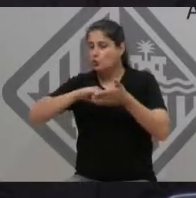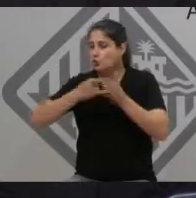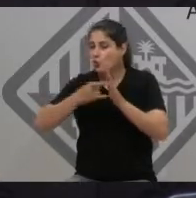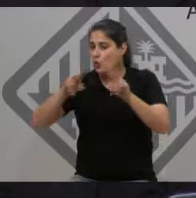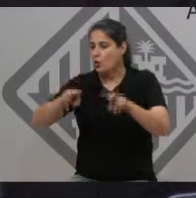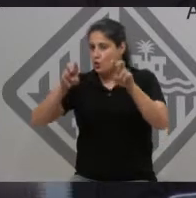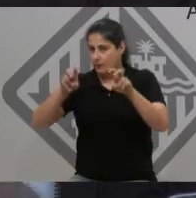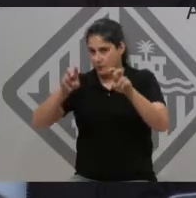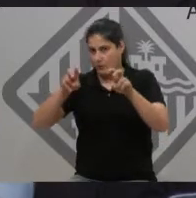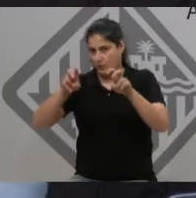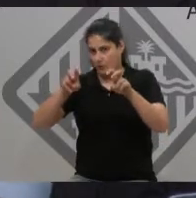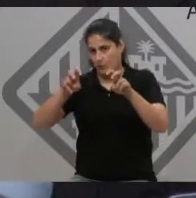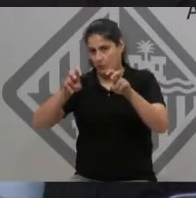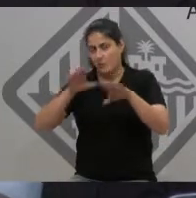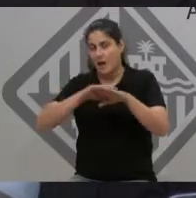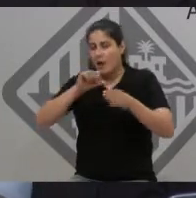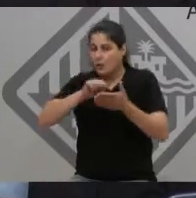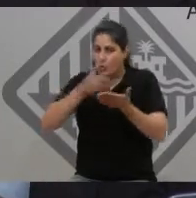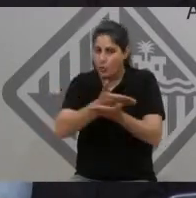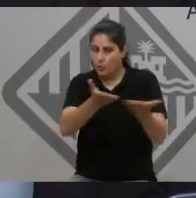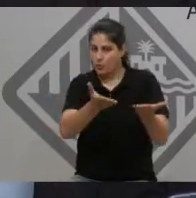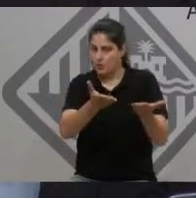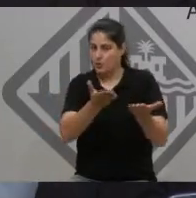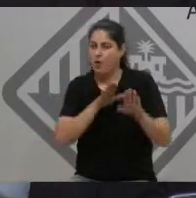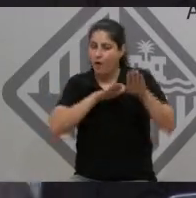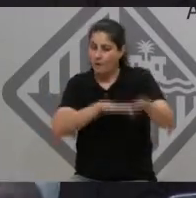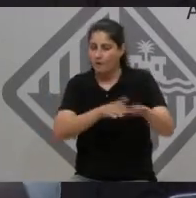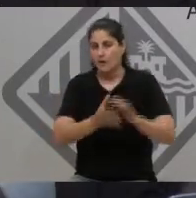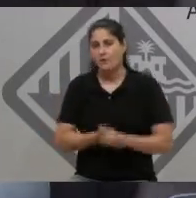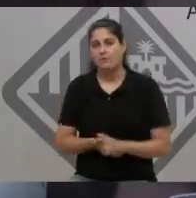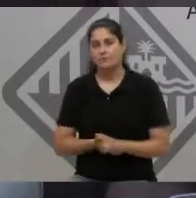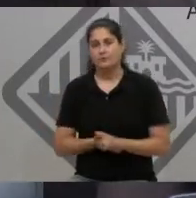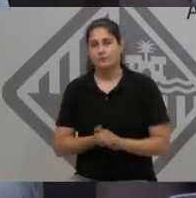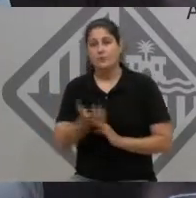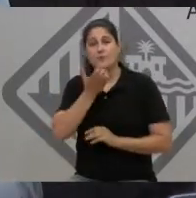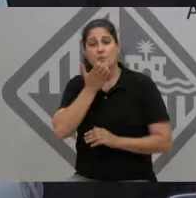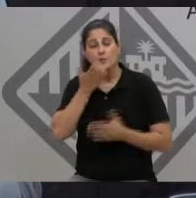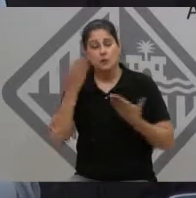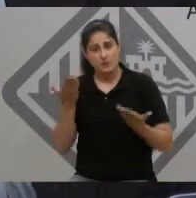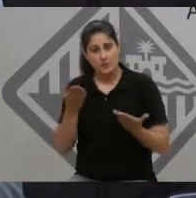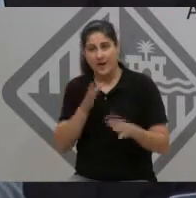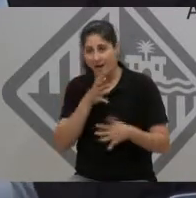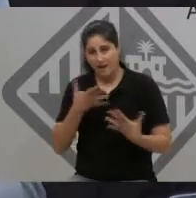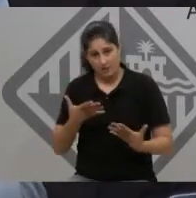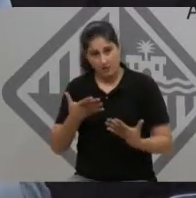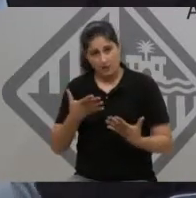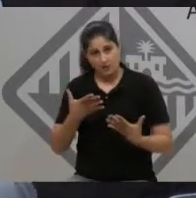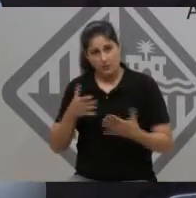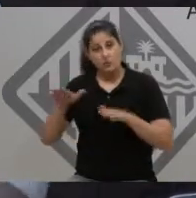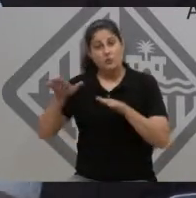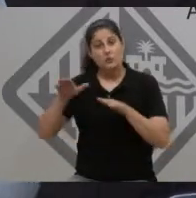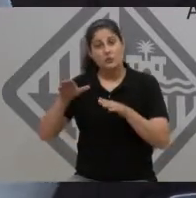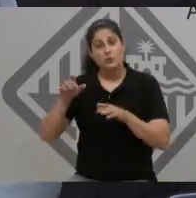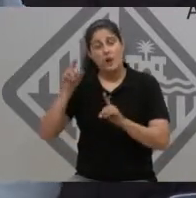innovadoras que puedan destinarse a los ciudadanos. Actualmente, por ejemplo, en estos casos estamos dentro de la convocatoria de destinos